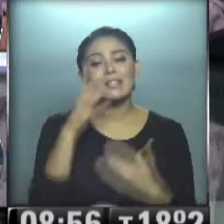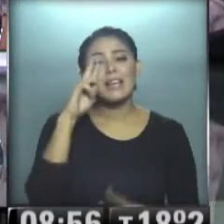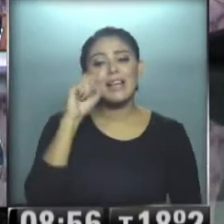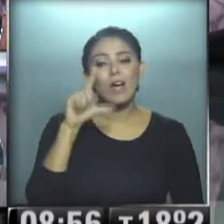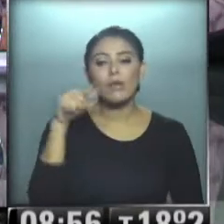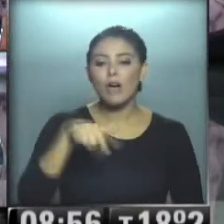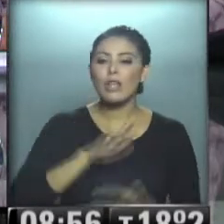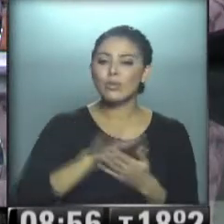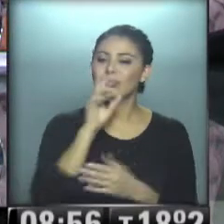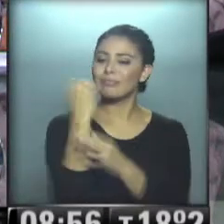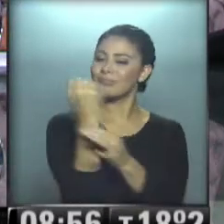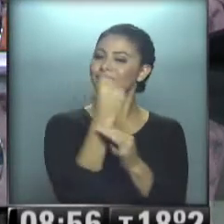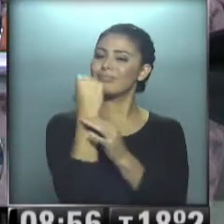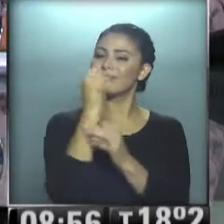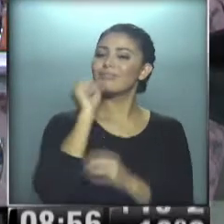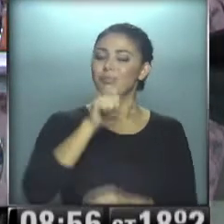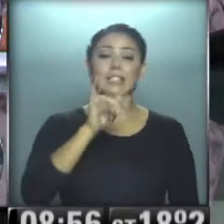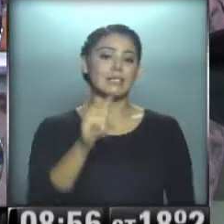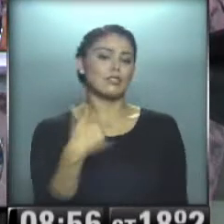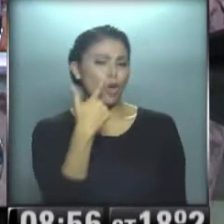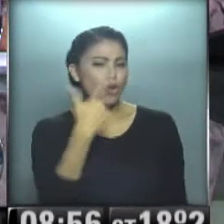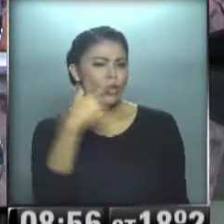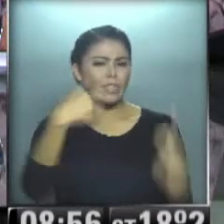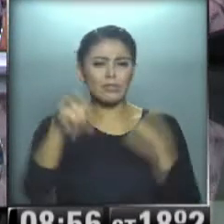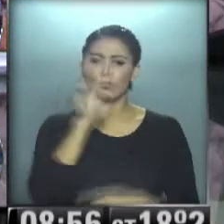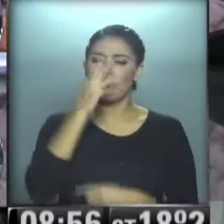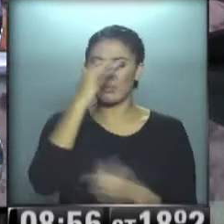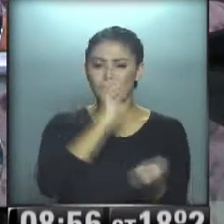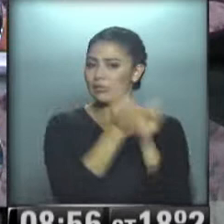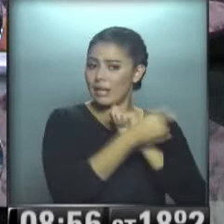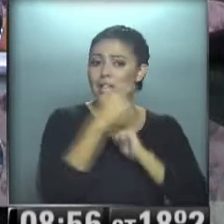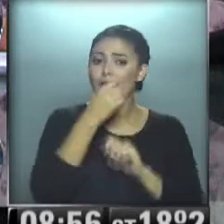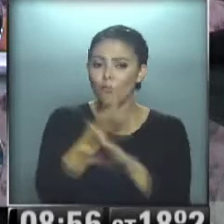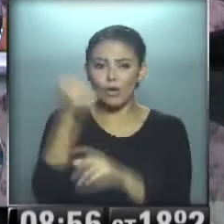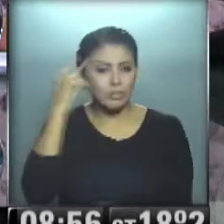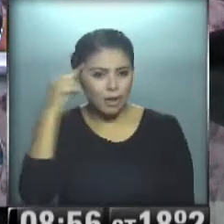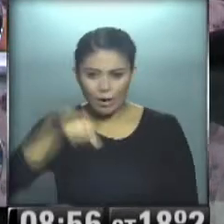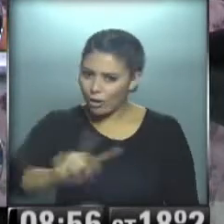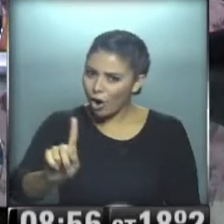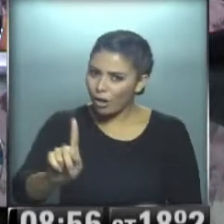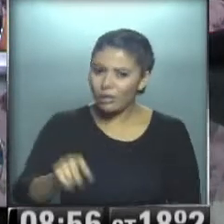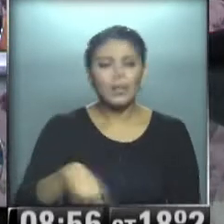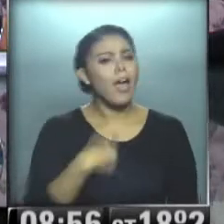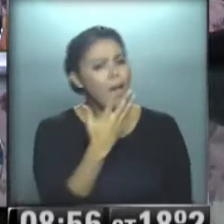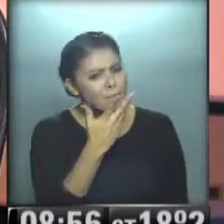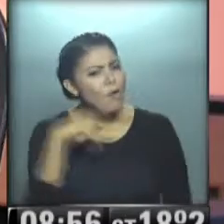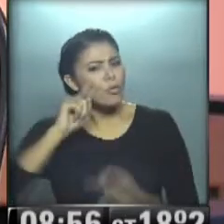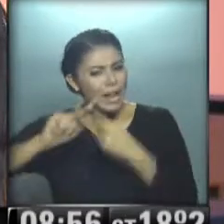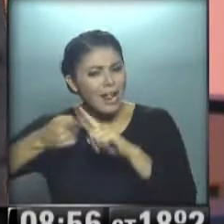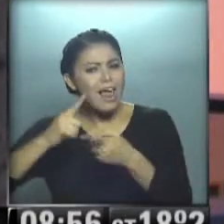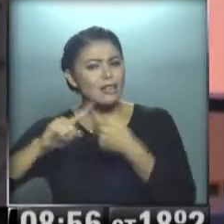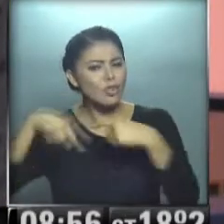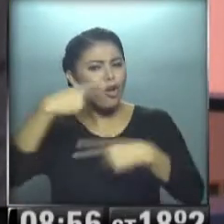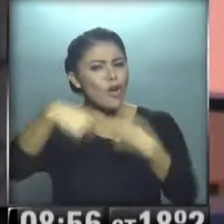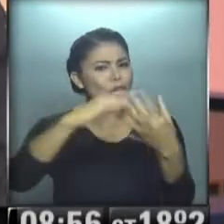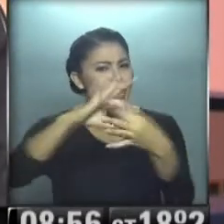Hablamos ahora de las divas, son las divas del diván. Claro, porque conocemos muchas divas que dejaron de serla cuando fueron al diván, pero en este caso no. Me gusta toda la relación que está haciendo